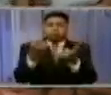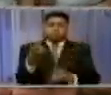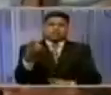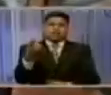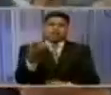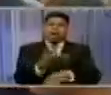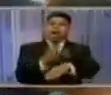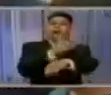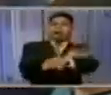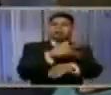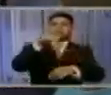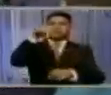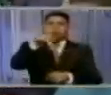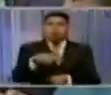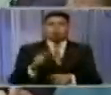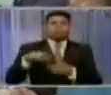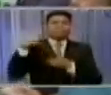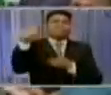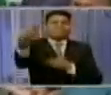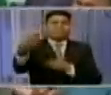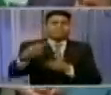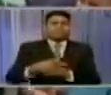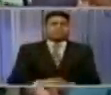días, meses y años que están por venir.